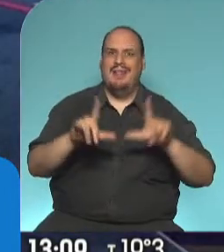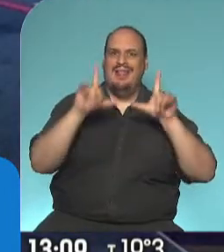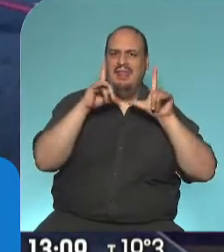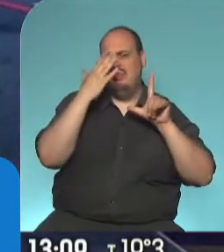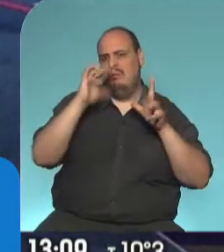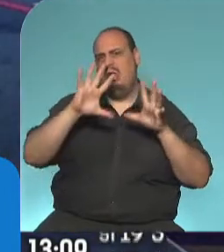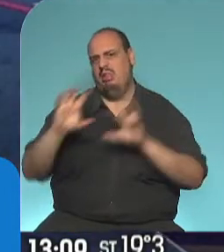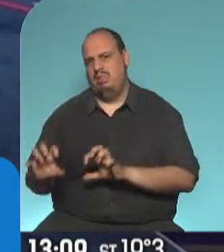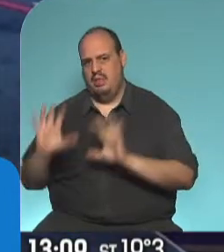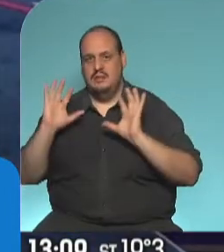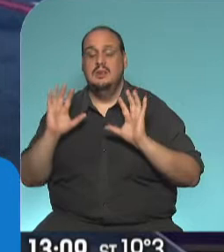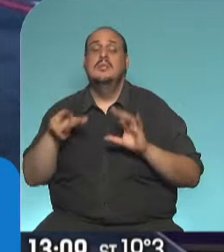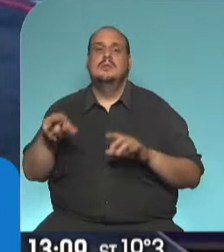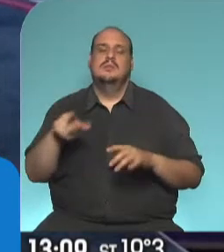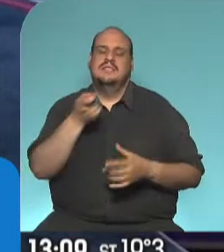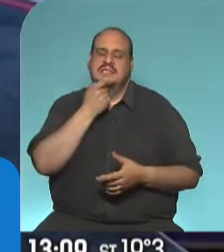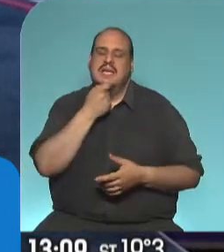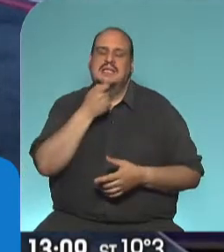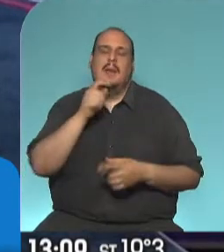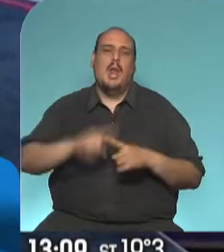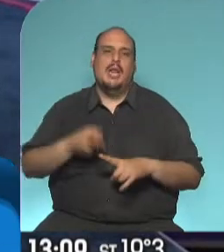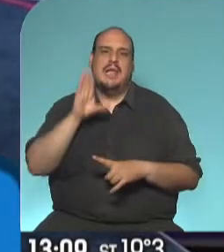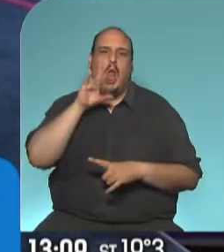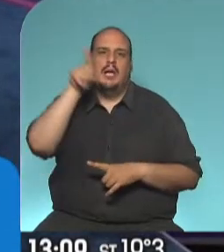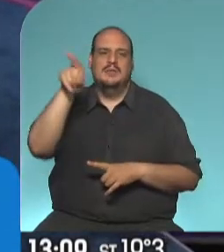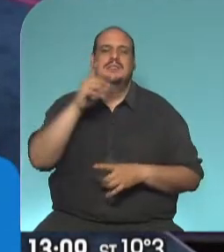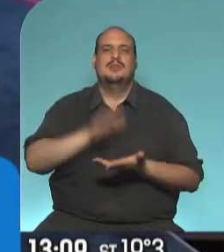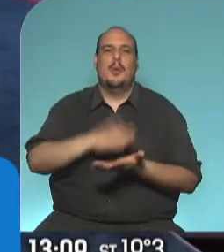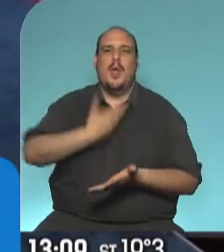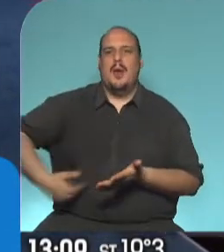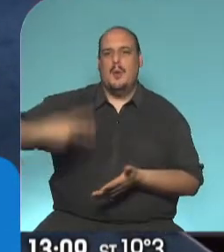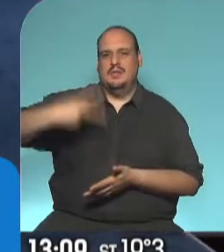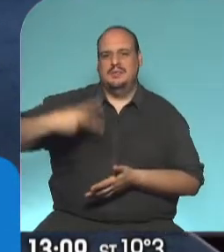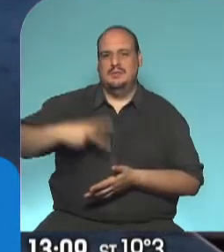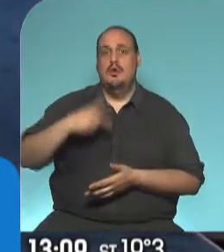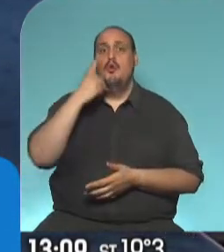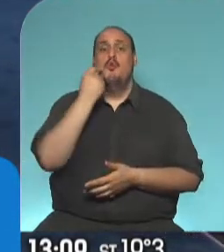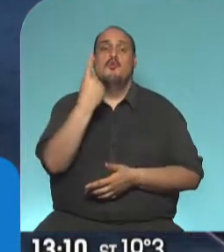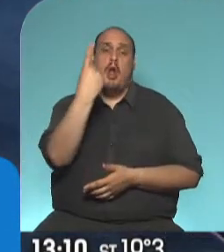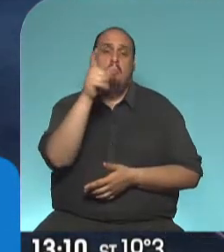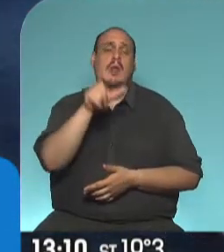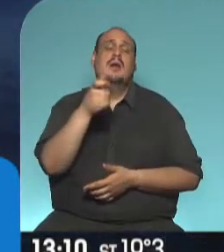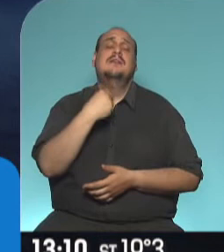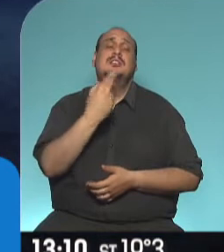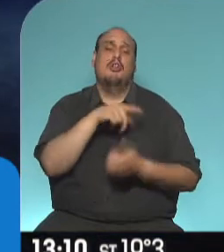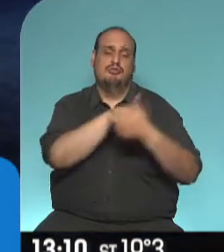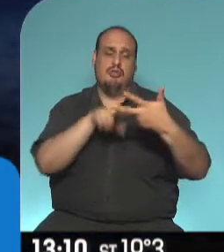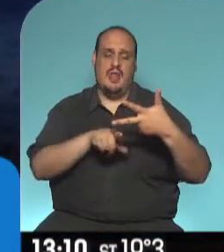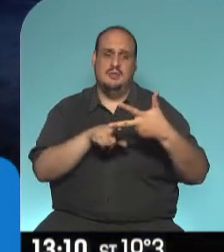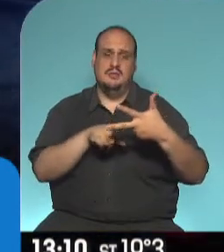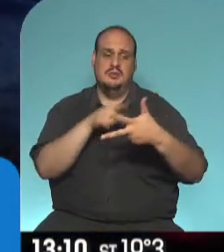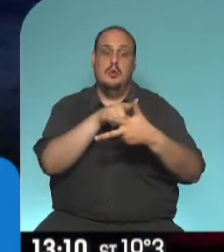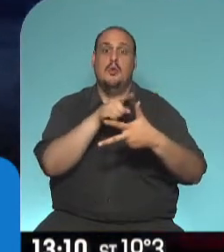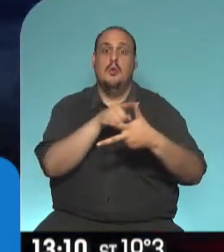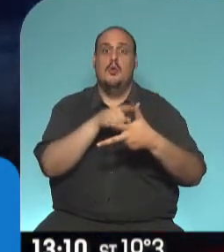hay un viejo chiste de la política norteamericana. En Estados Unidos se hace mucho chiste con vicepresidentes que dicen que hay un hombre tuvo 3 hijos. Uno de esos hijos se